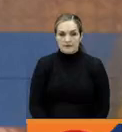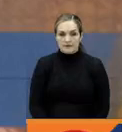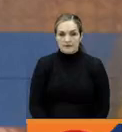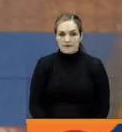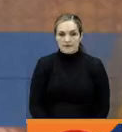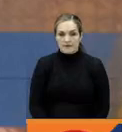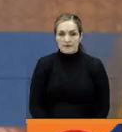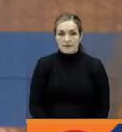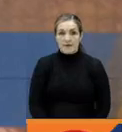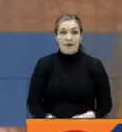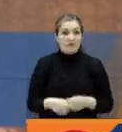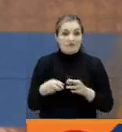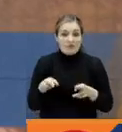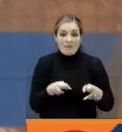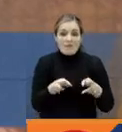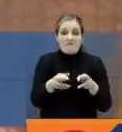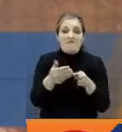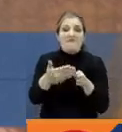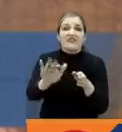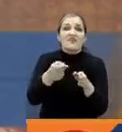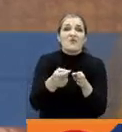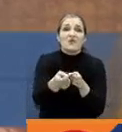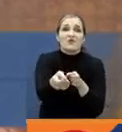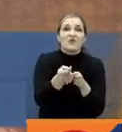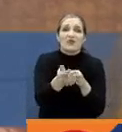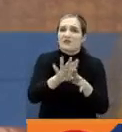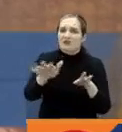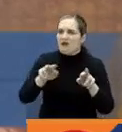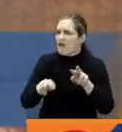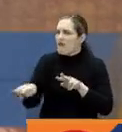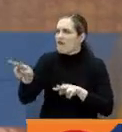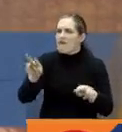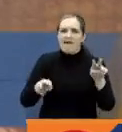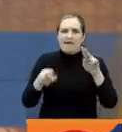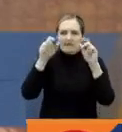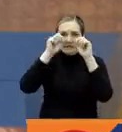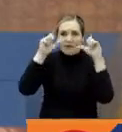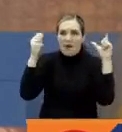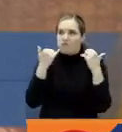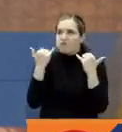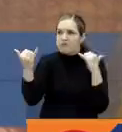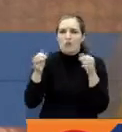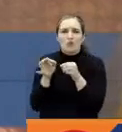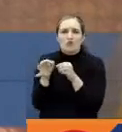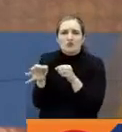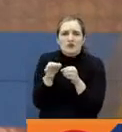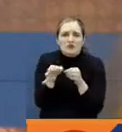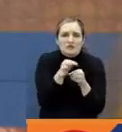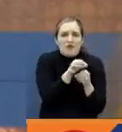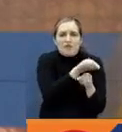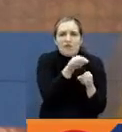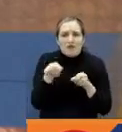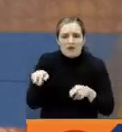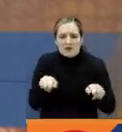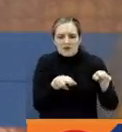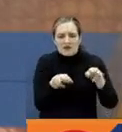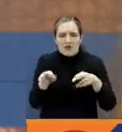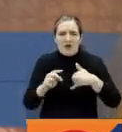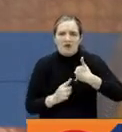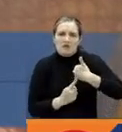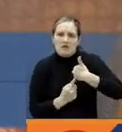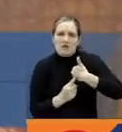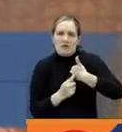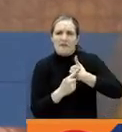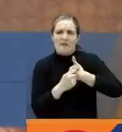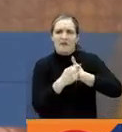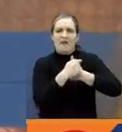En su recta final, la ruta del Magdalena sigue descubriendo las sorpresas que guardan los municipios que recorre el Río Grande de Colombia.